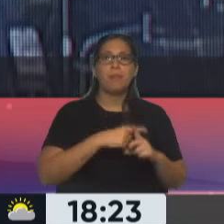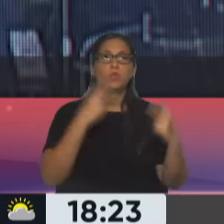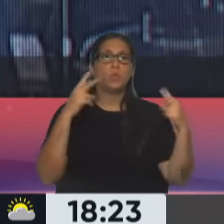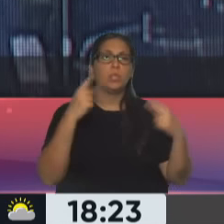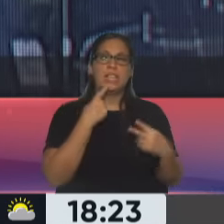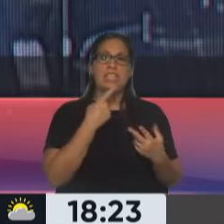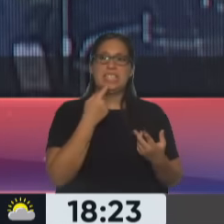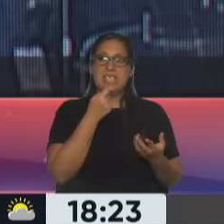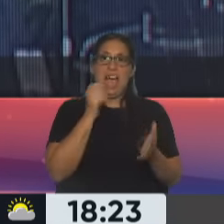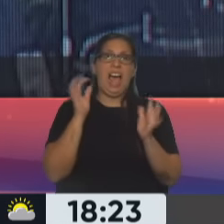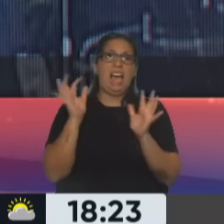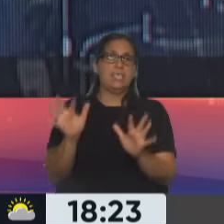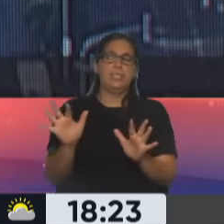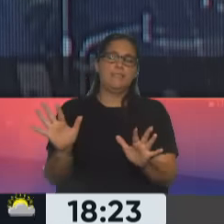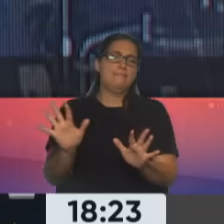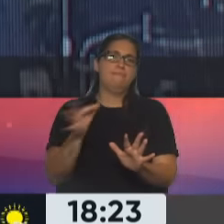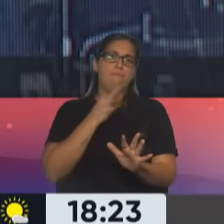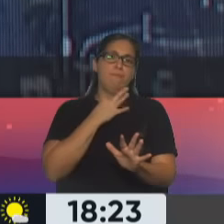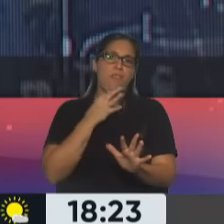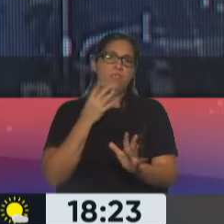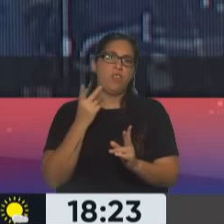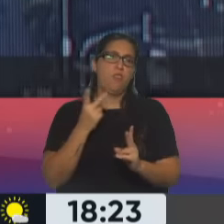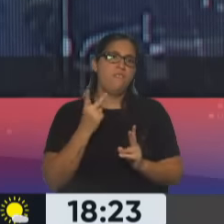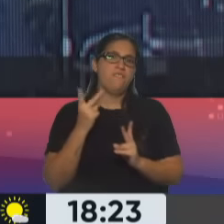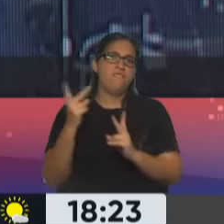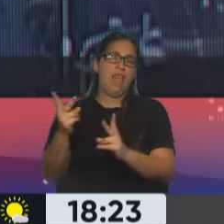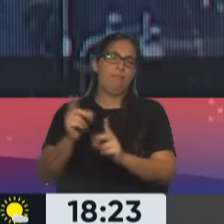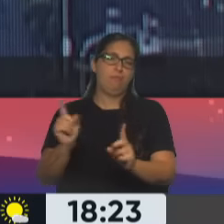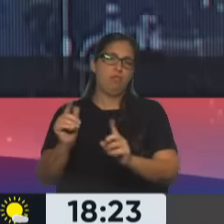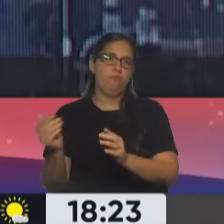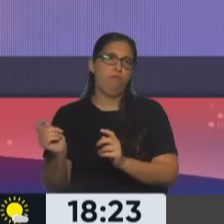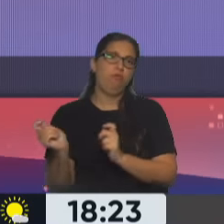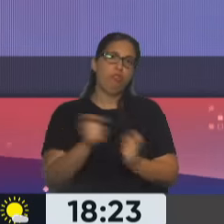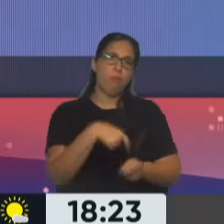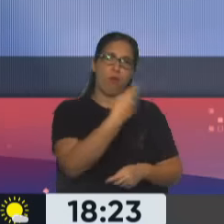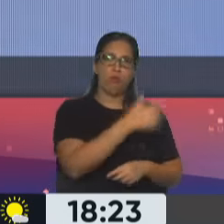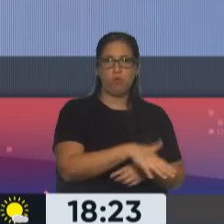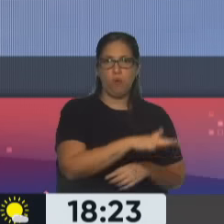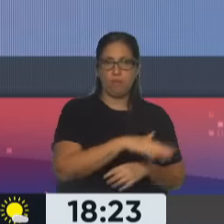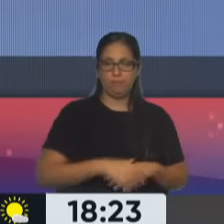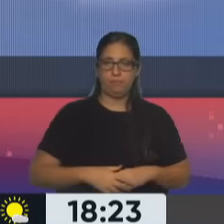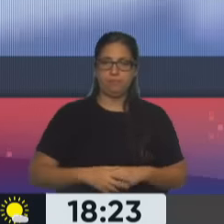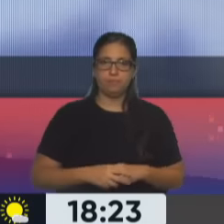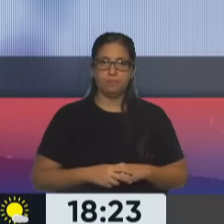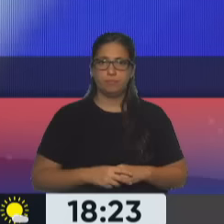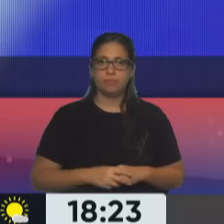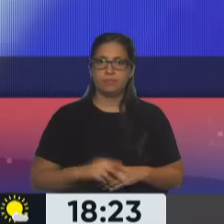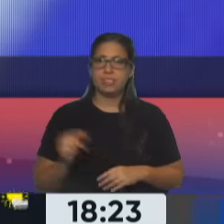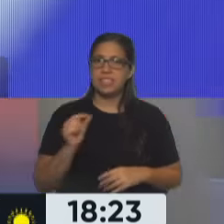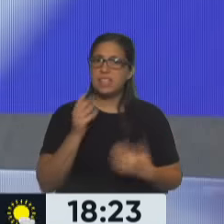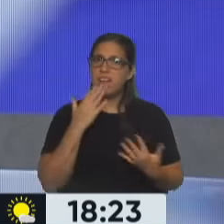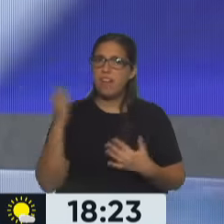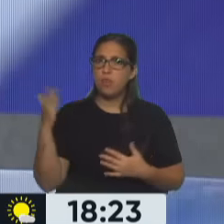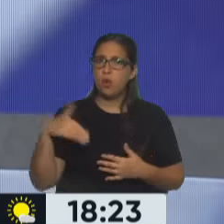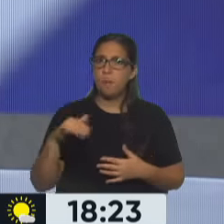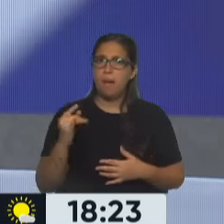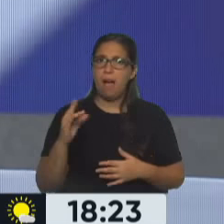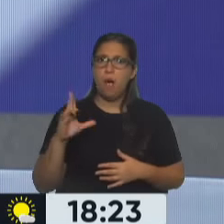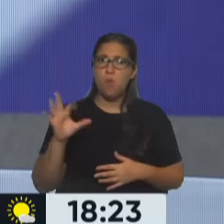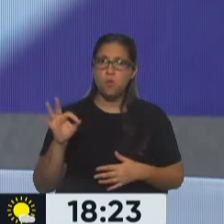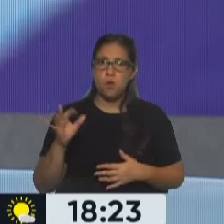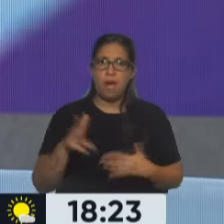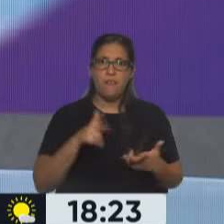a esta situación prefiero pasar el viaje por otro momento. Obviamente, no voy, exactamente. Obviamente. Nuria, recién dialogábamos con Mauro Embe, que también hacía